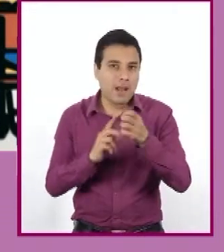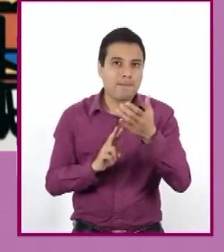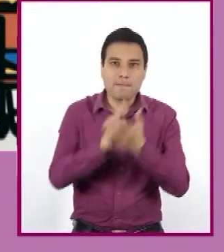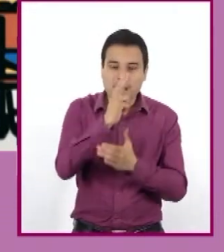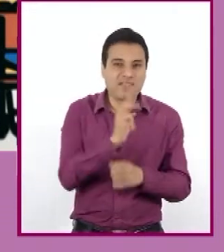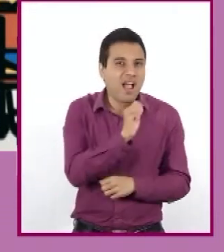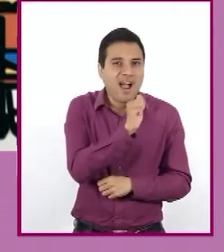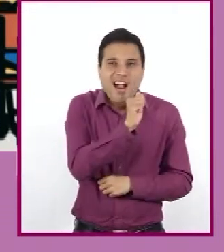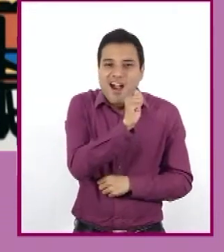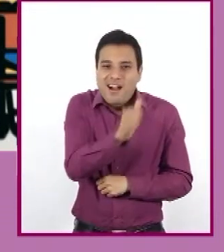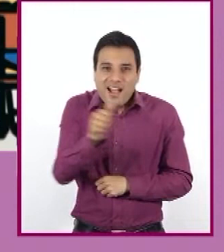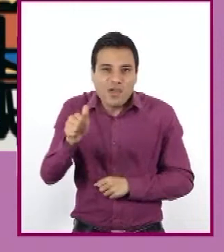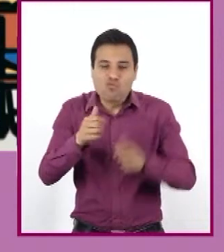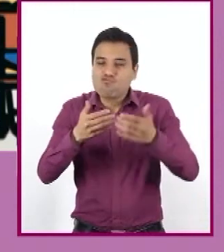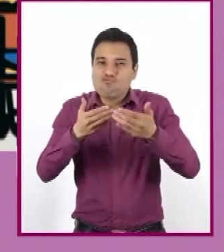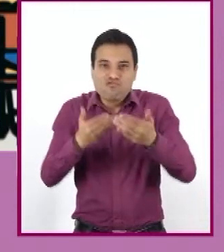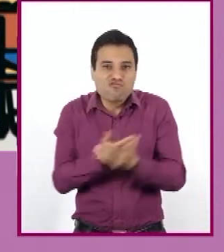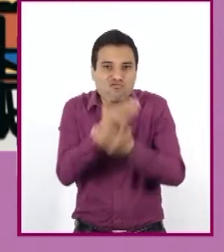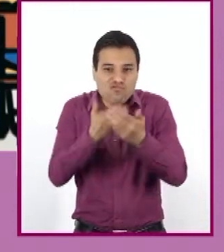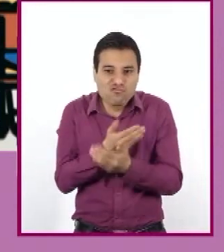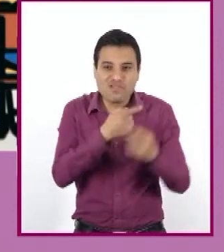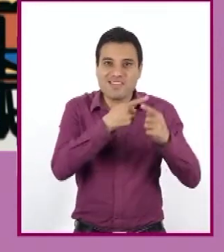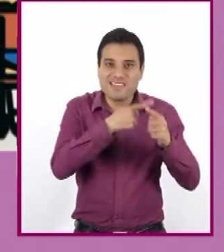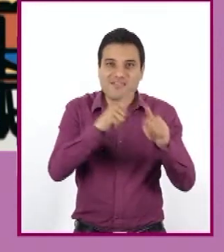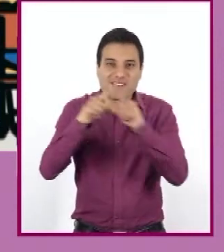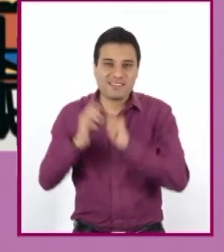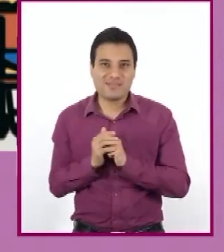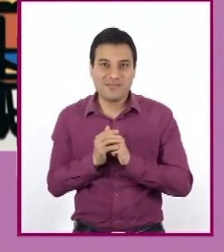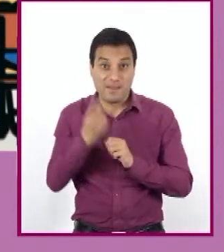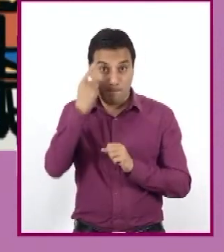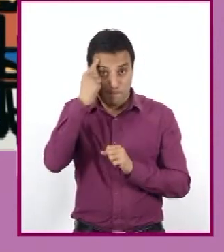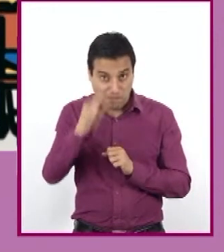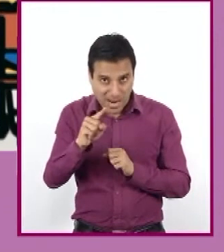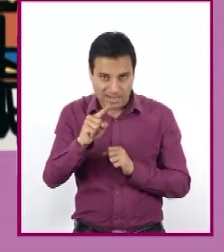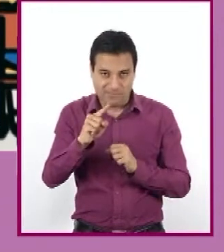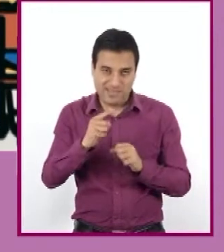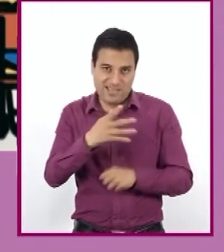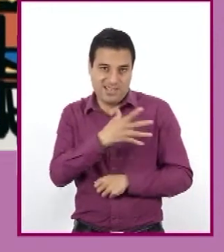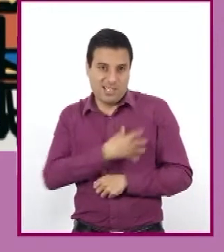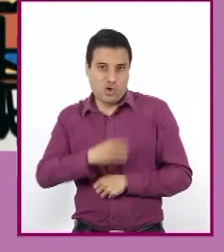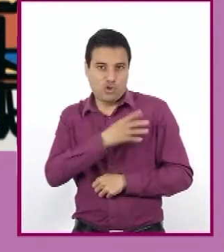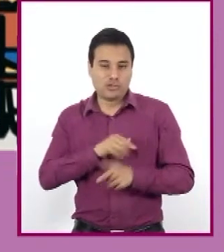de generar más descendientes y evitar que su especie se extinga.